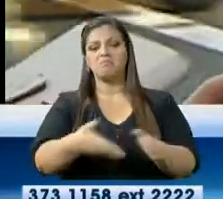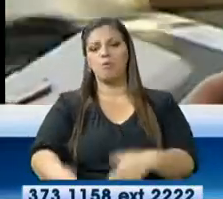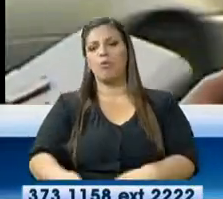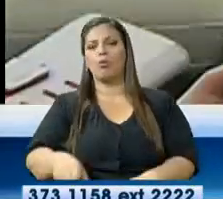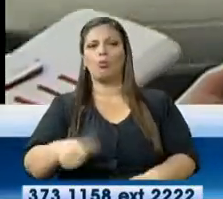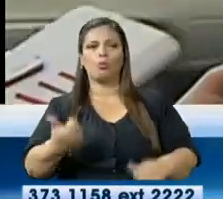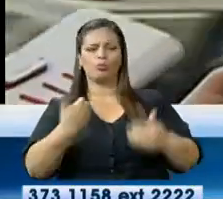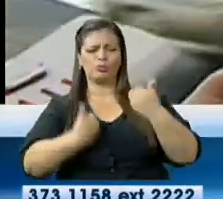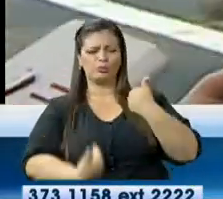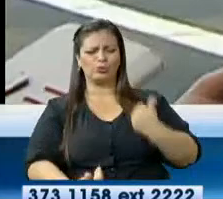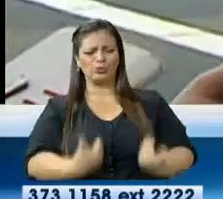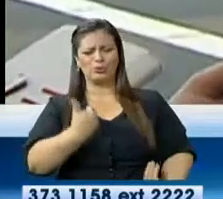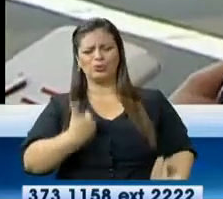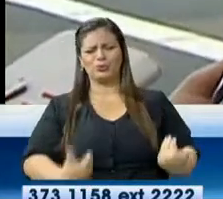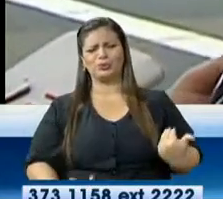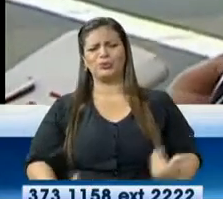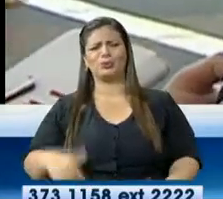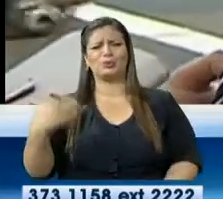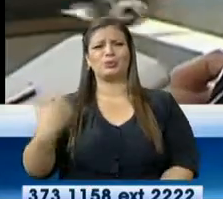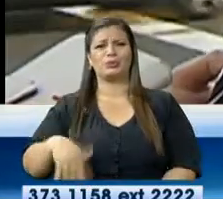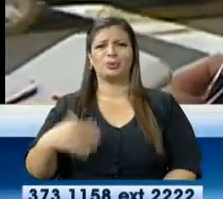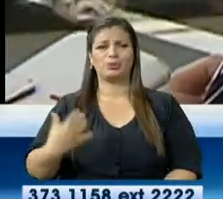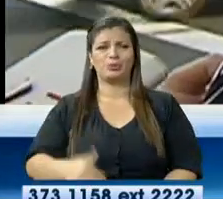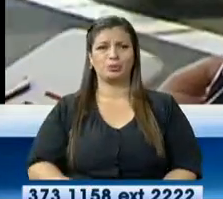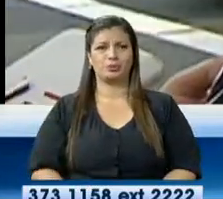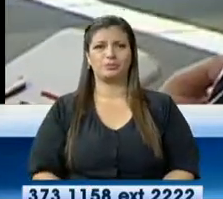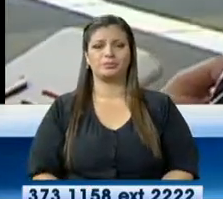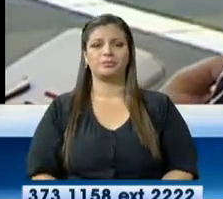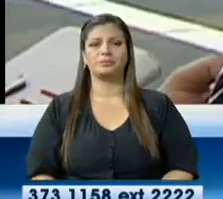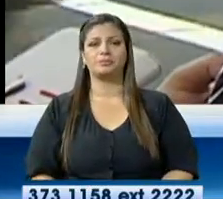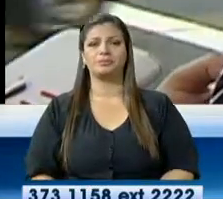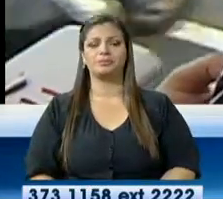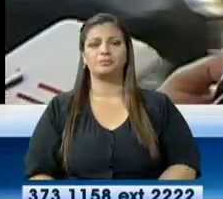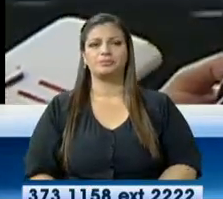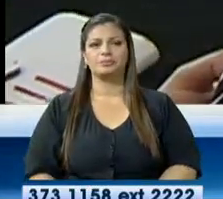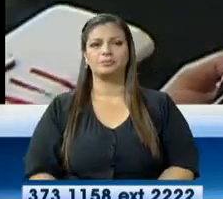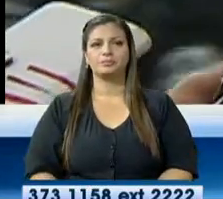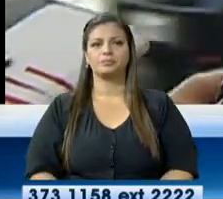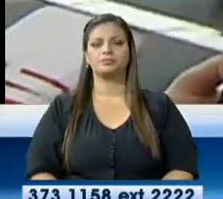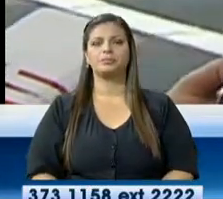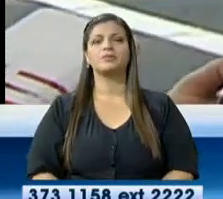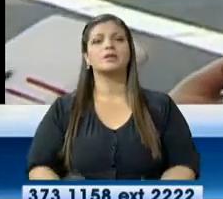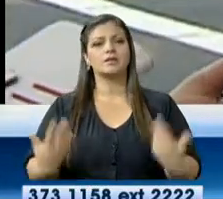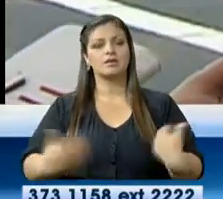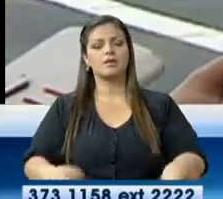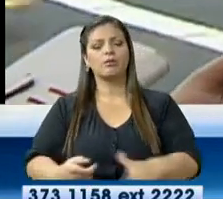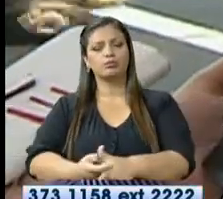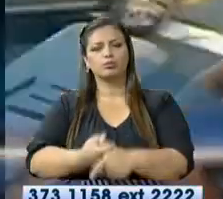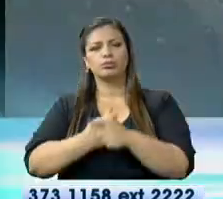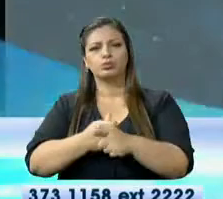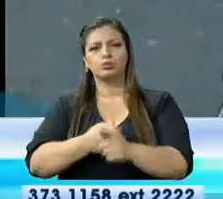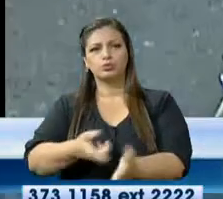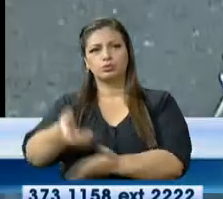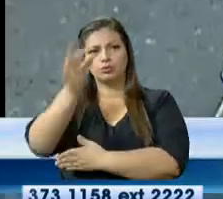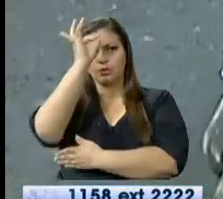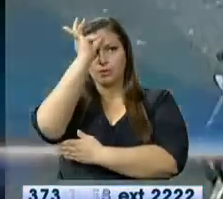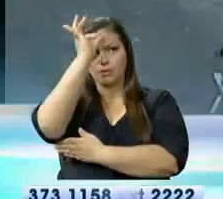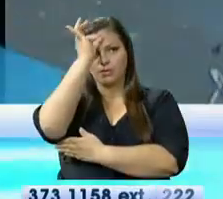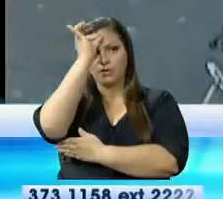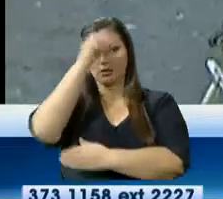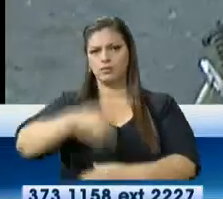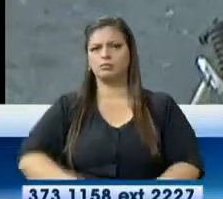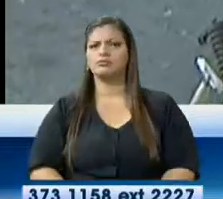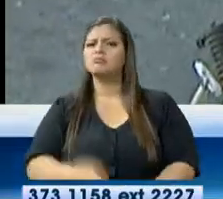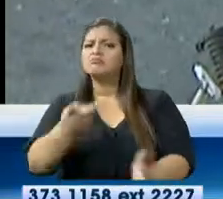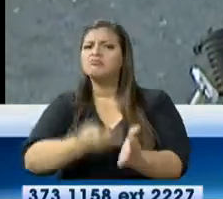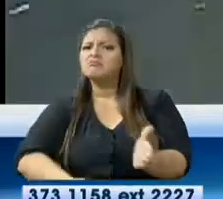una persona fallecida, que se presume que es el conductor, y el acompañante que está herido, que ha sido llevado a una casa asistencial. Las víctimas viajaban